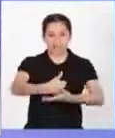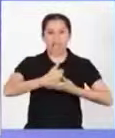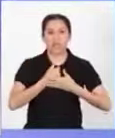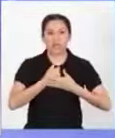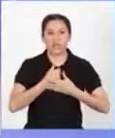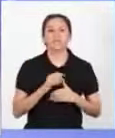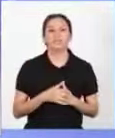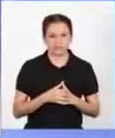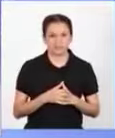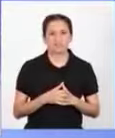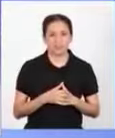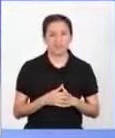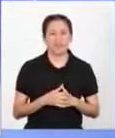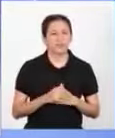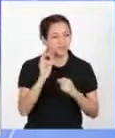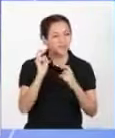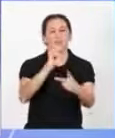primeros auxilios!